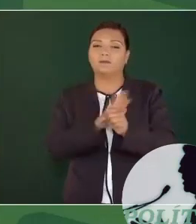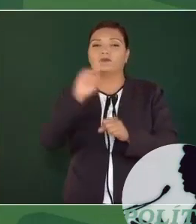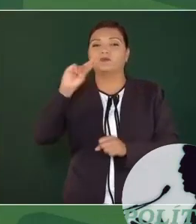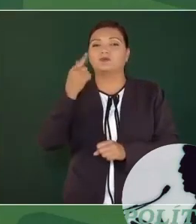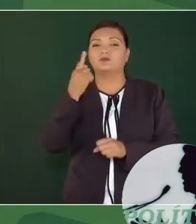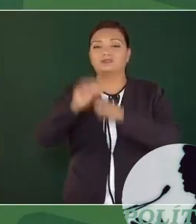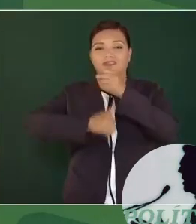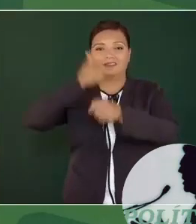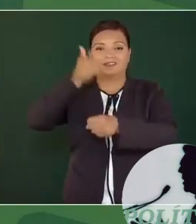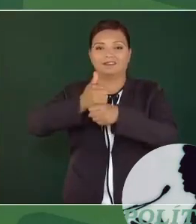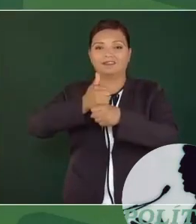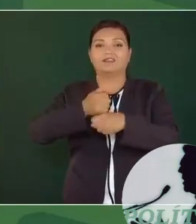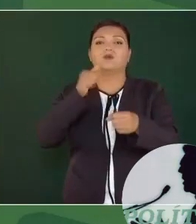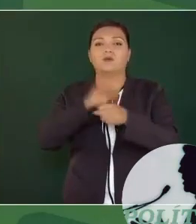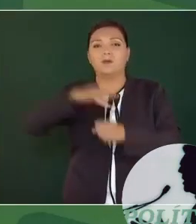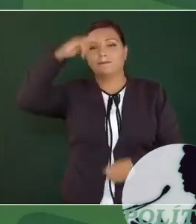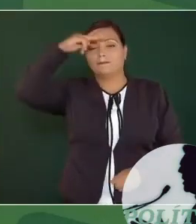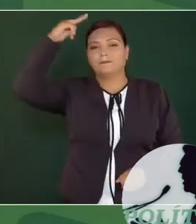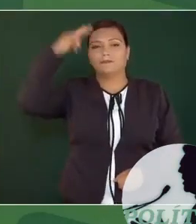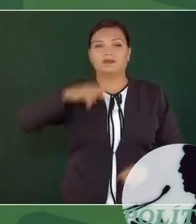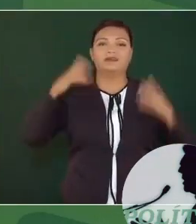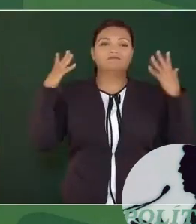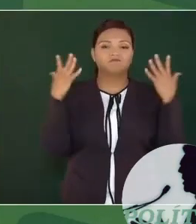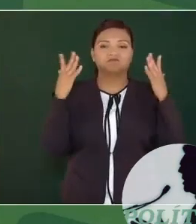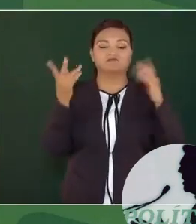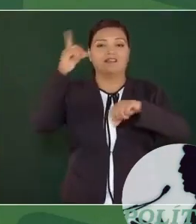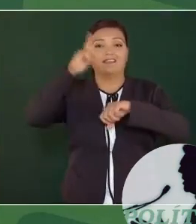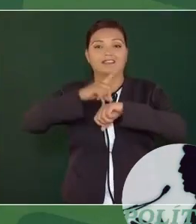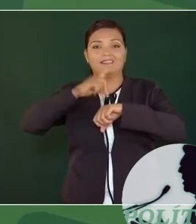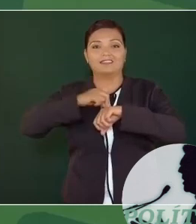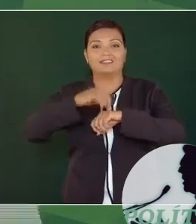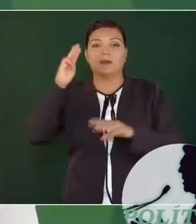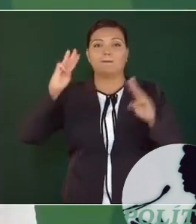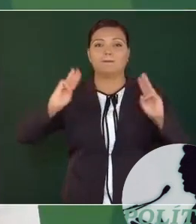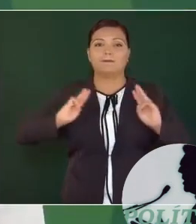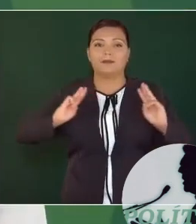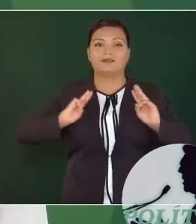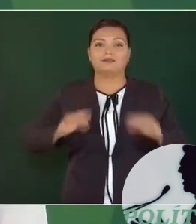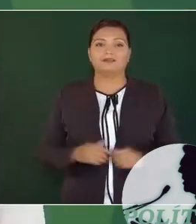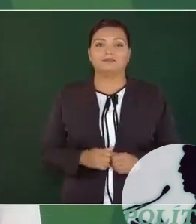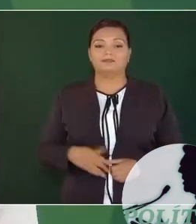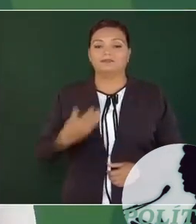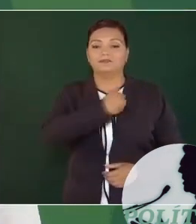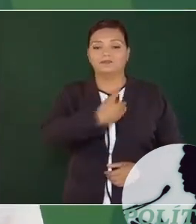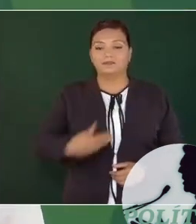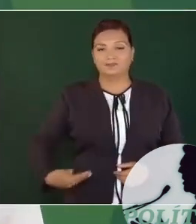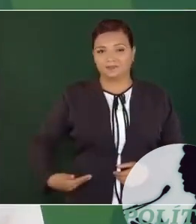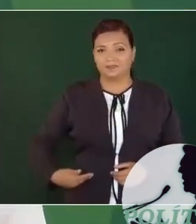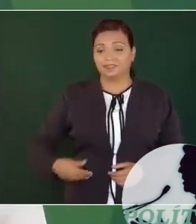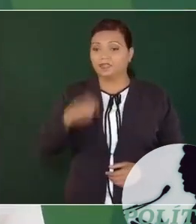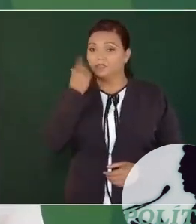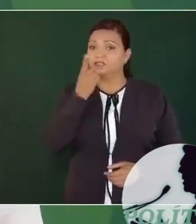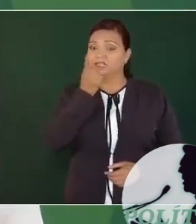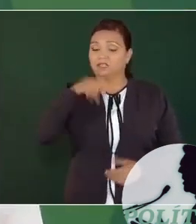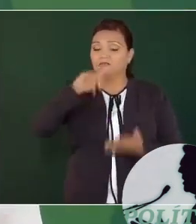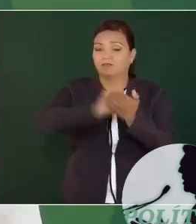81 aniversario en el que México celebra el Día de la Marina. Señor presidente, en